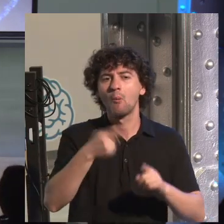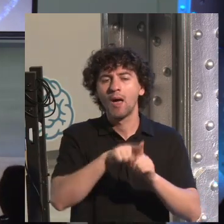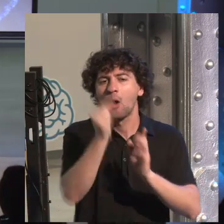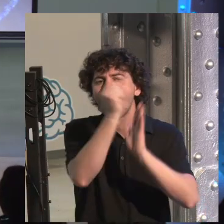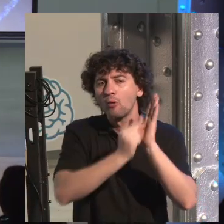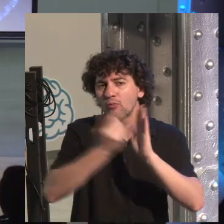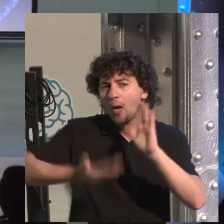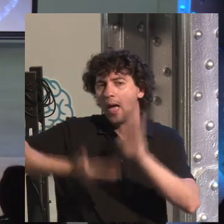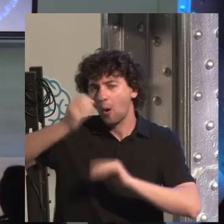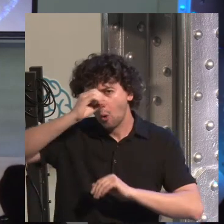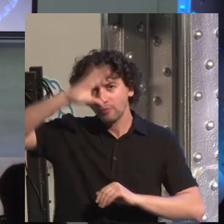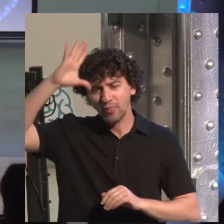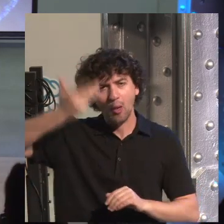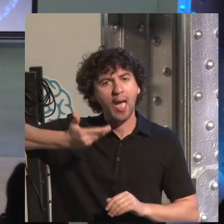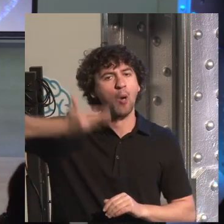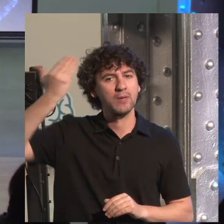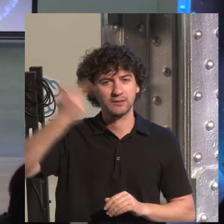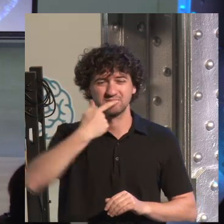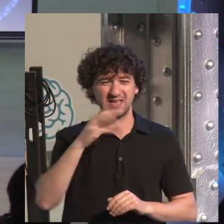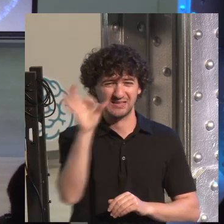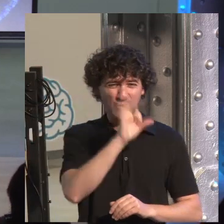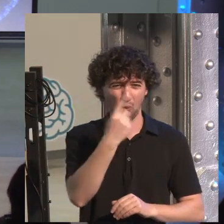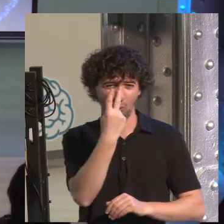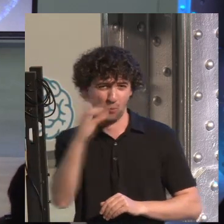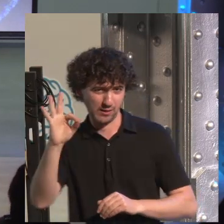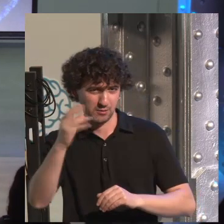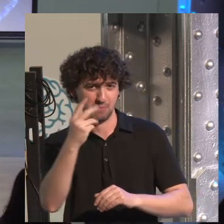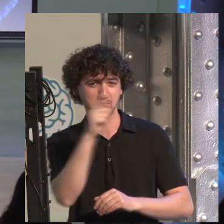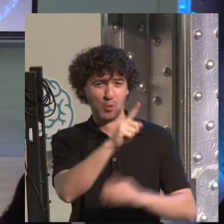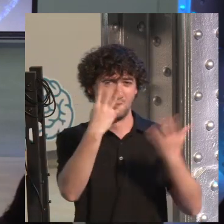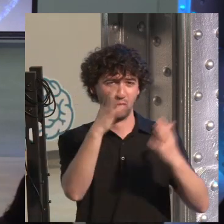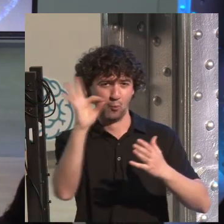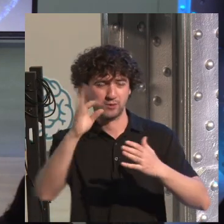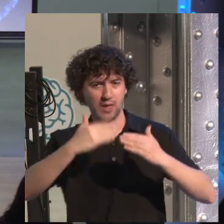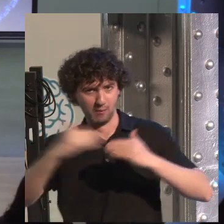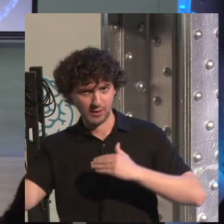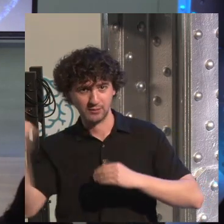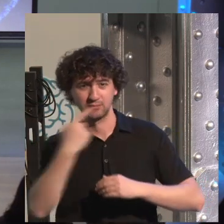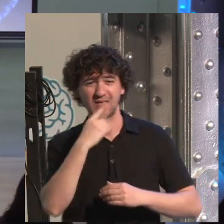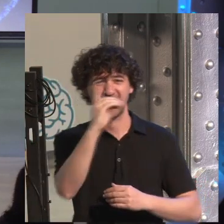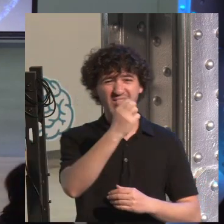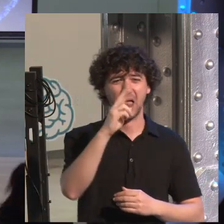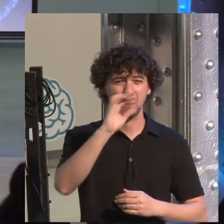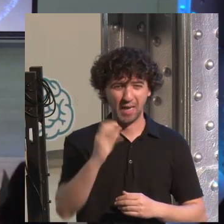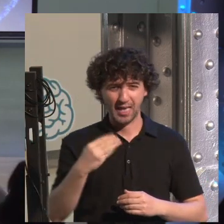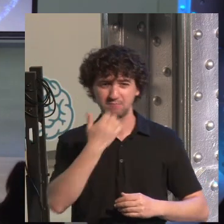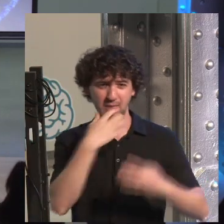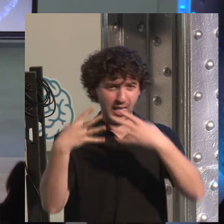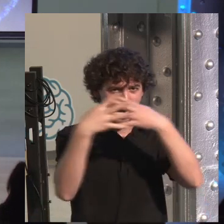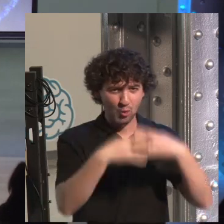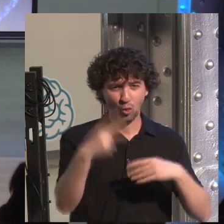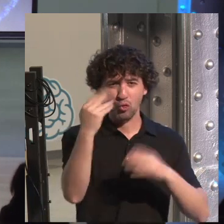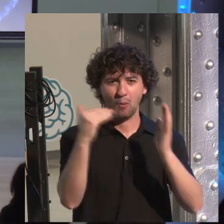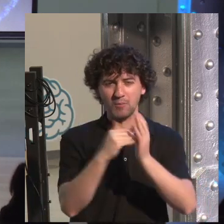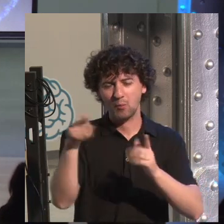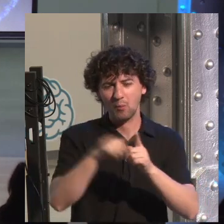mediados del siglo XX y, de hecho, DARPA, el Departamento de Defensa americano, alrededor del año 2000, creó un programa específico de